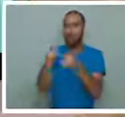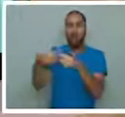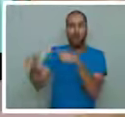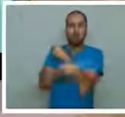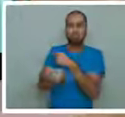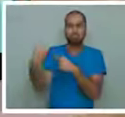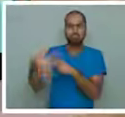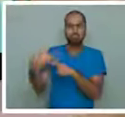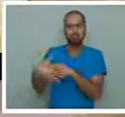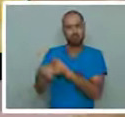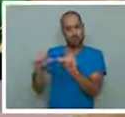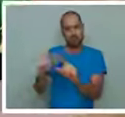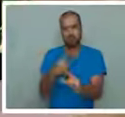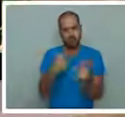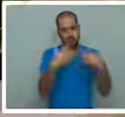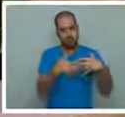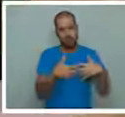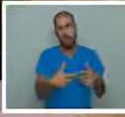nuestra ganadería